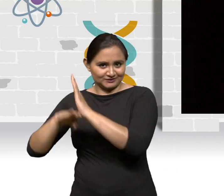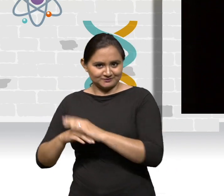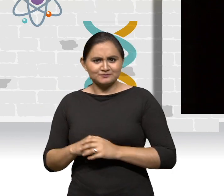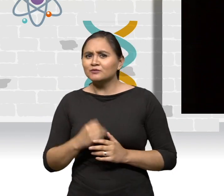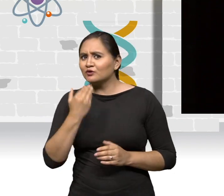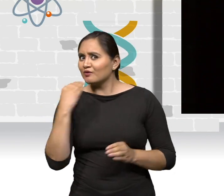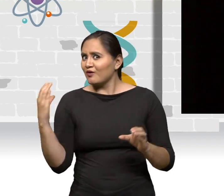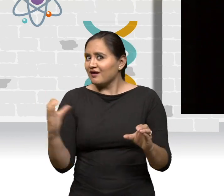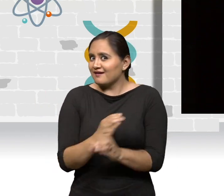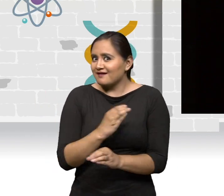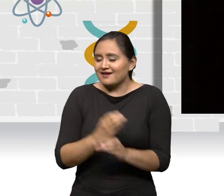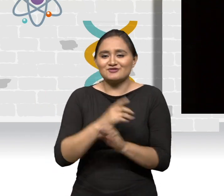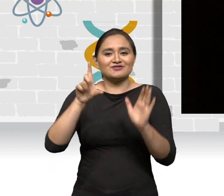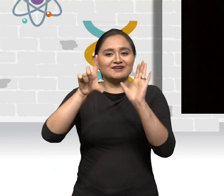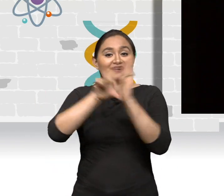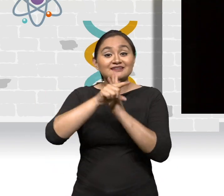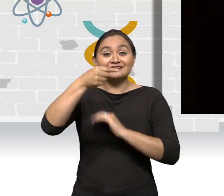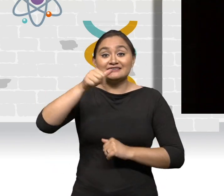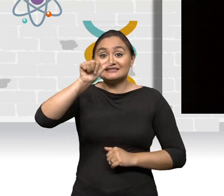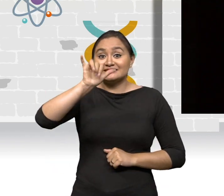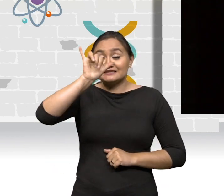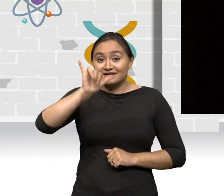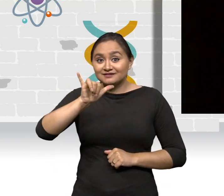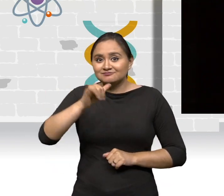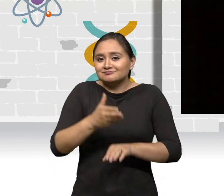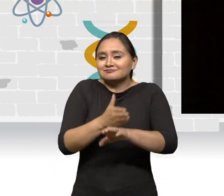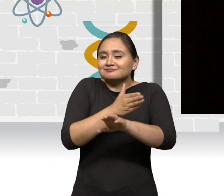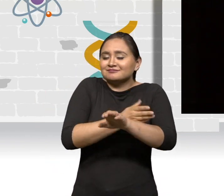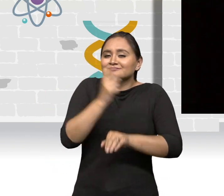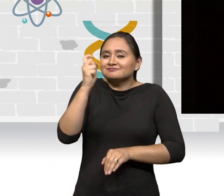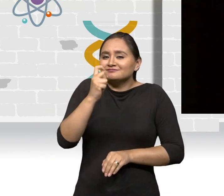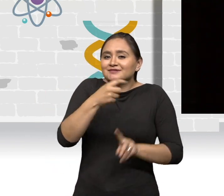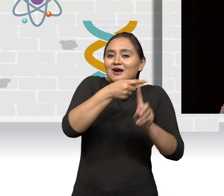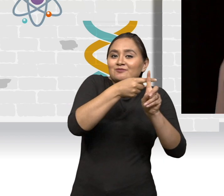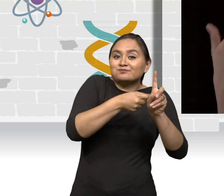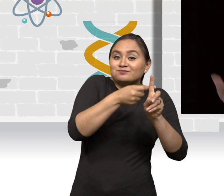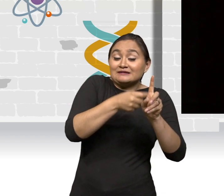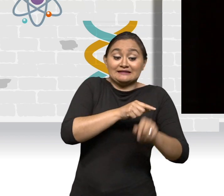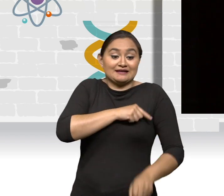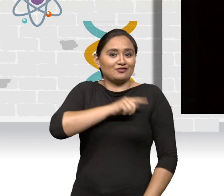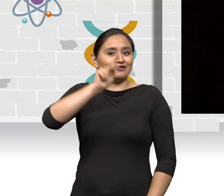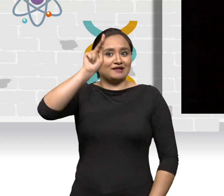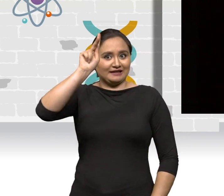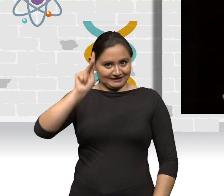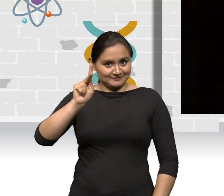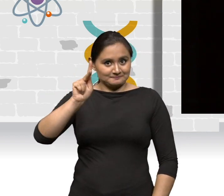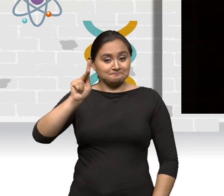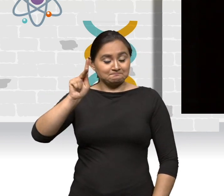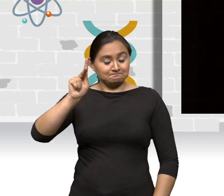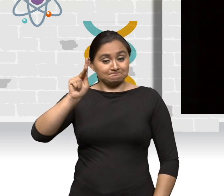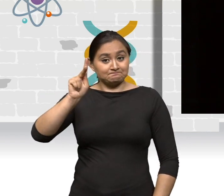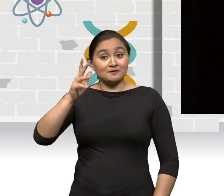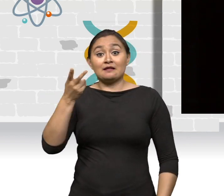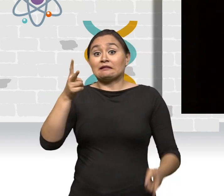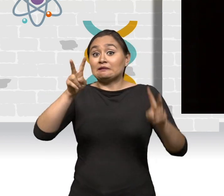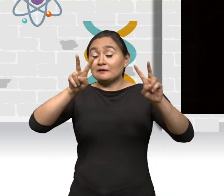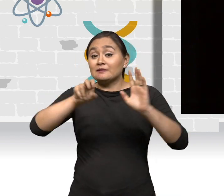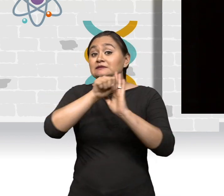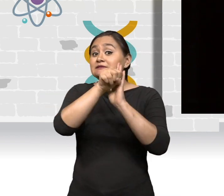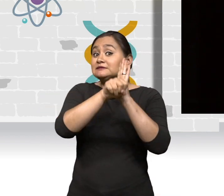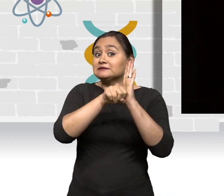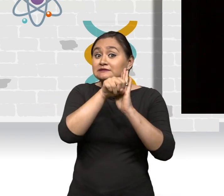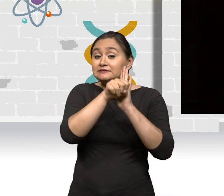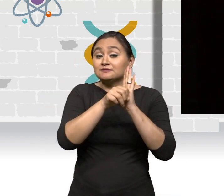para realizar cálculos utilizando la ley de Gay-Lussac, debemos emplear la temperatura en Kelvin y además que la expresión